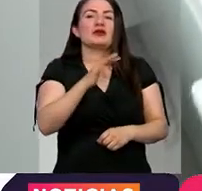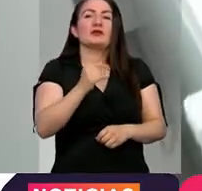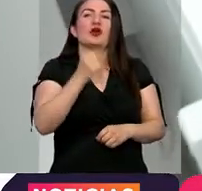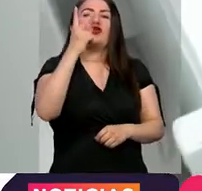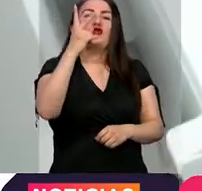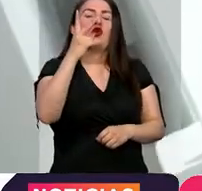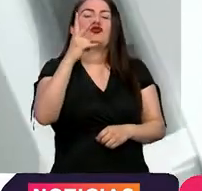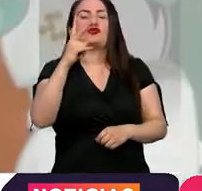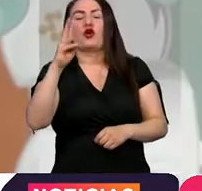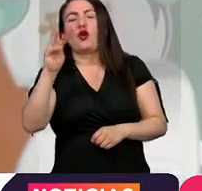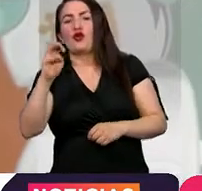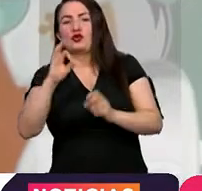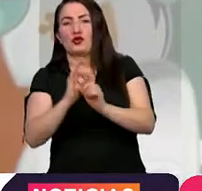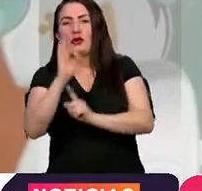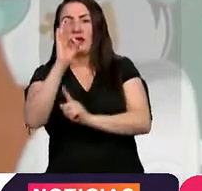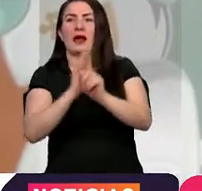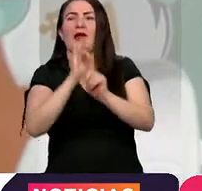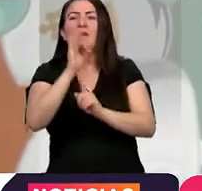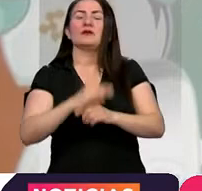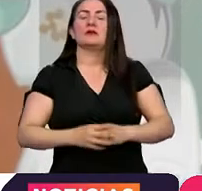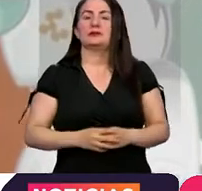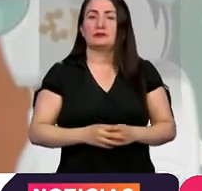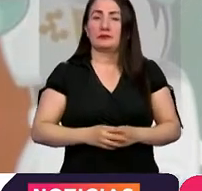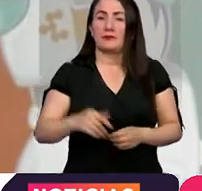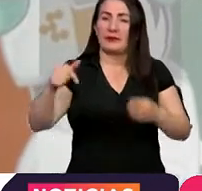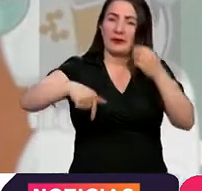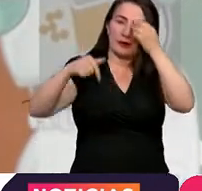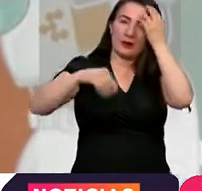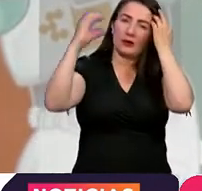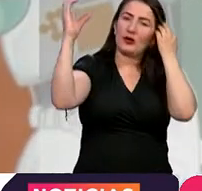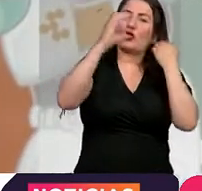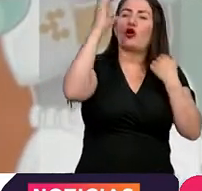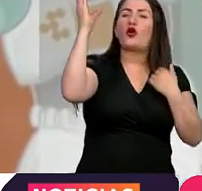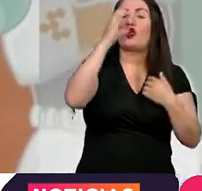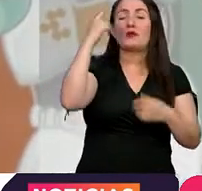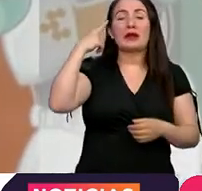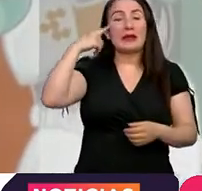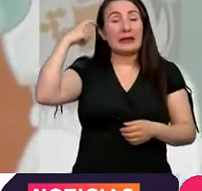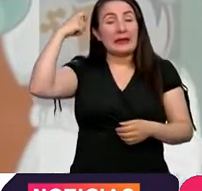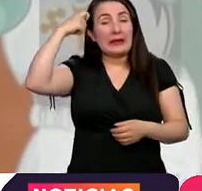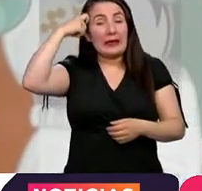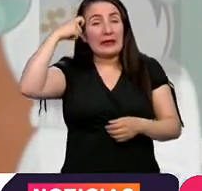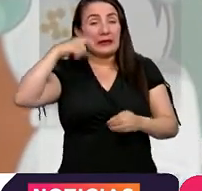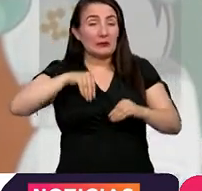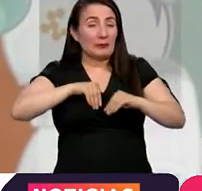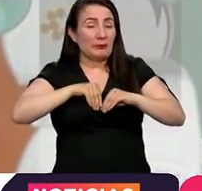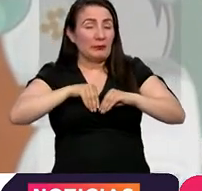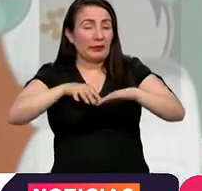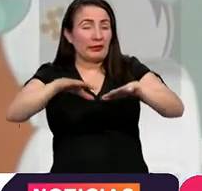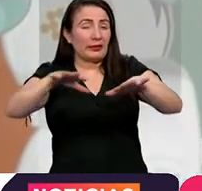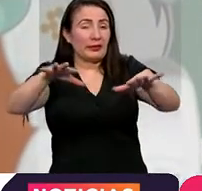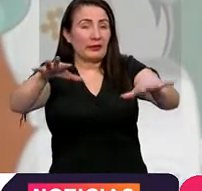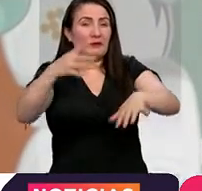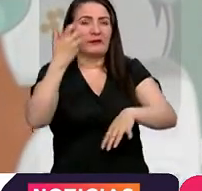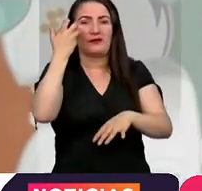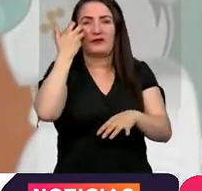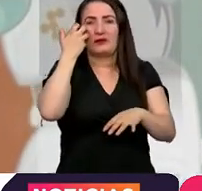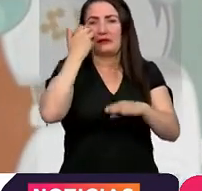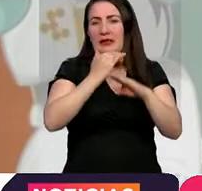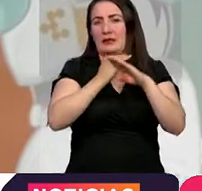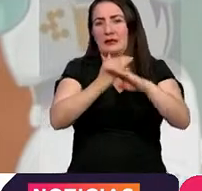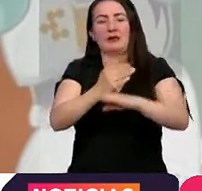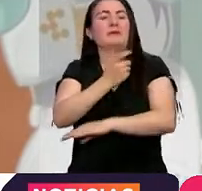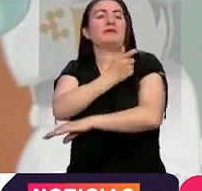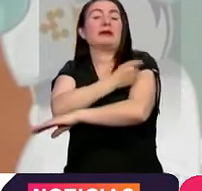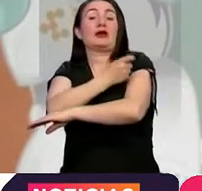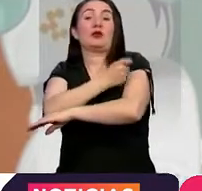8 grados. El riesgo de que en Colombia tengamos un brote de algunas de las enfermedades que prevenimos con